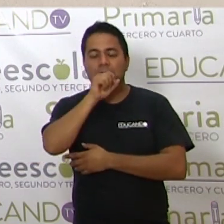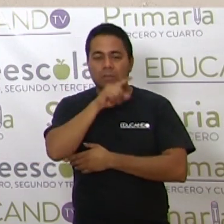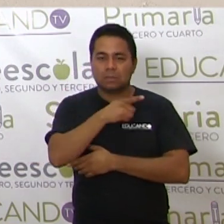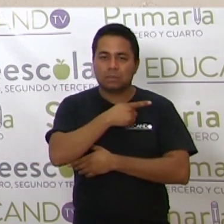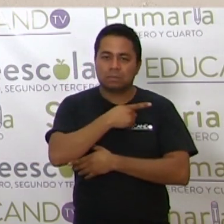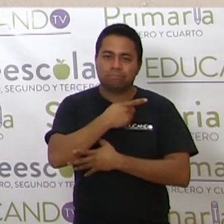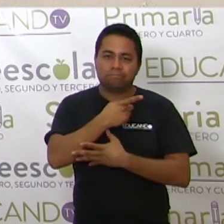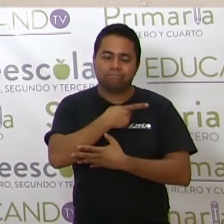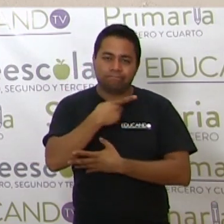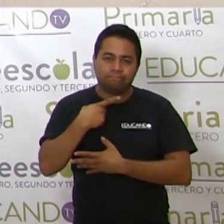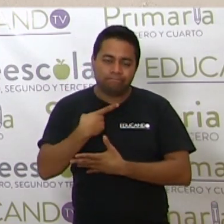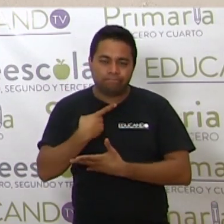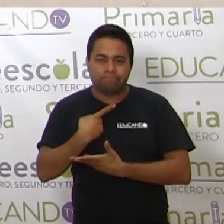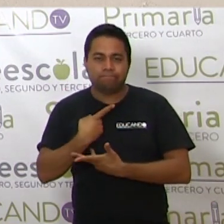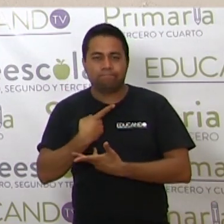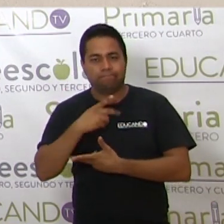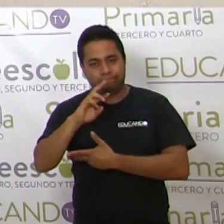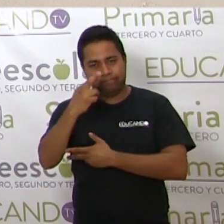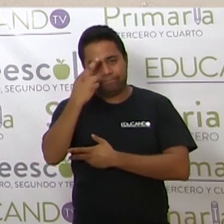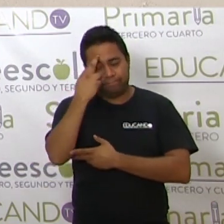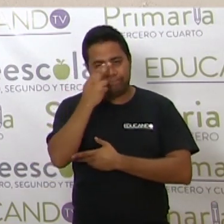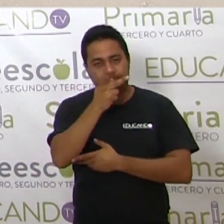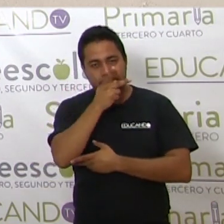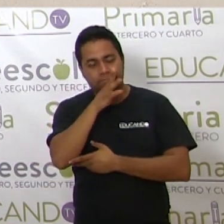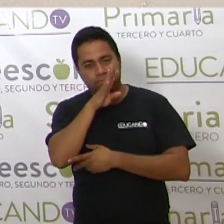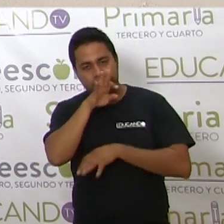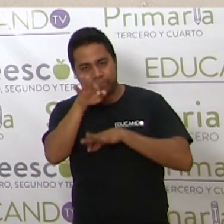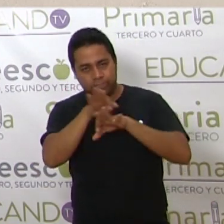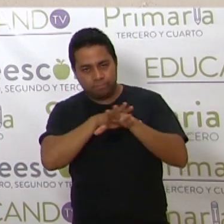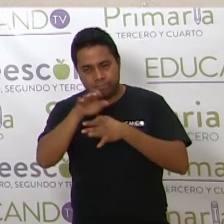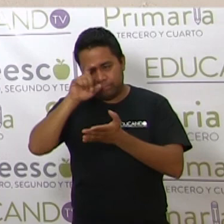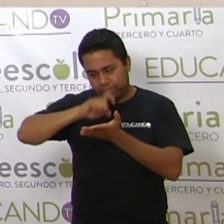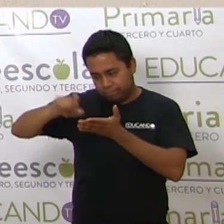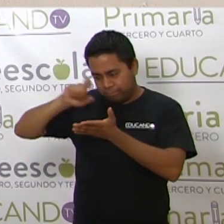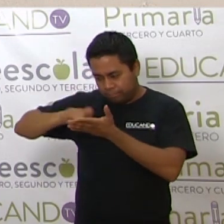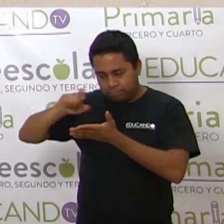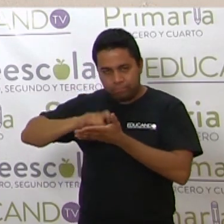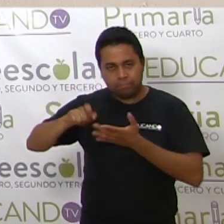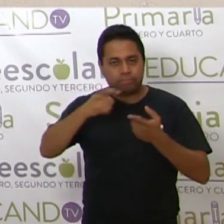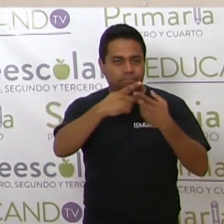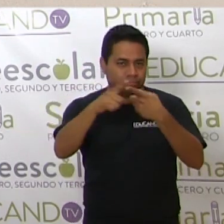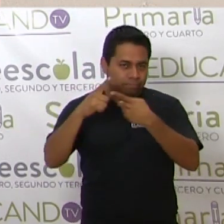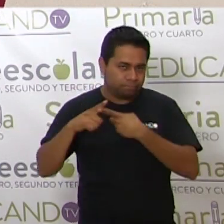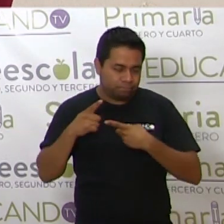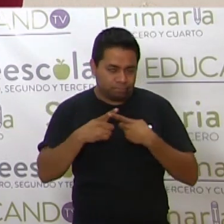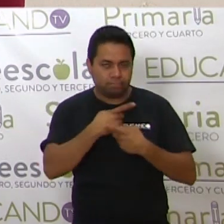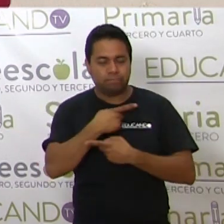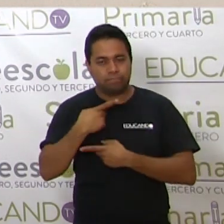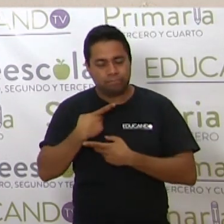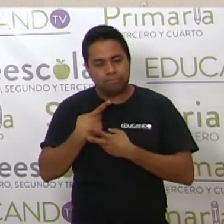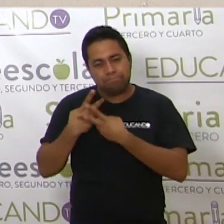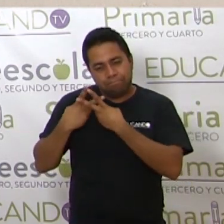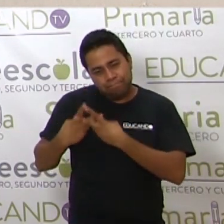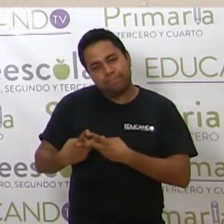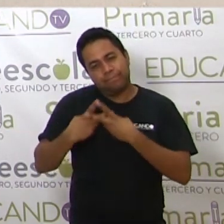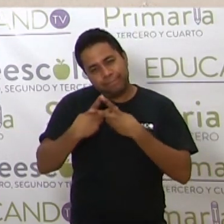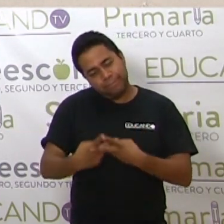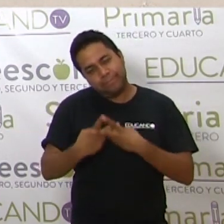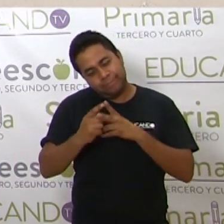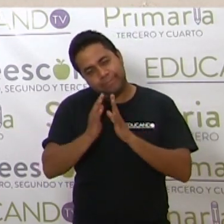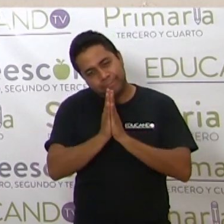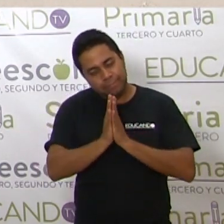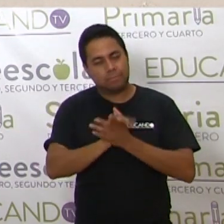y mamá y papá trabajan y pues tienen que comprar muchas cosas así es que por favor seamos prudentes entonces ya vimos